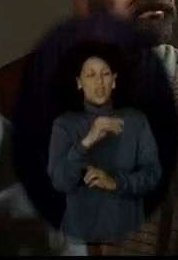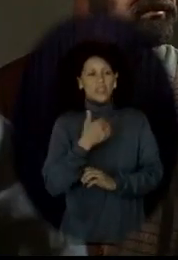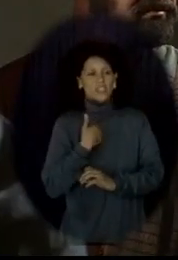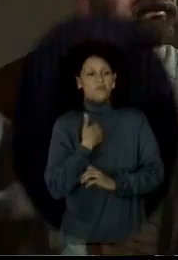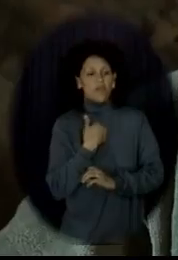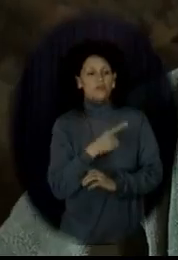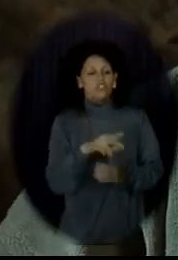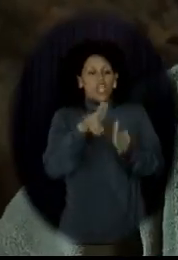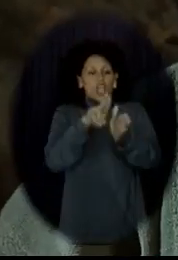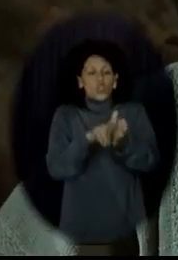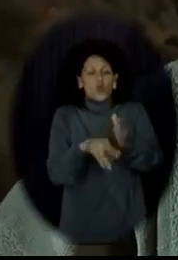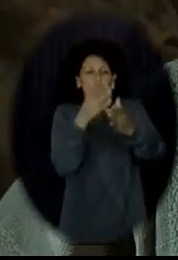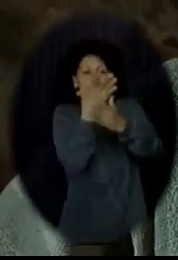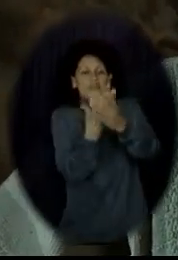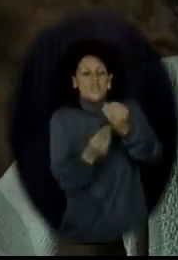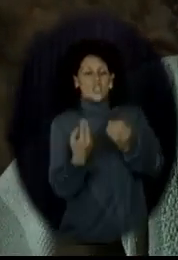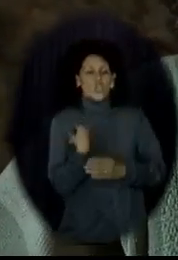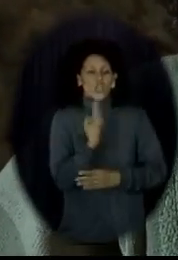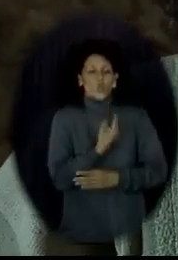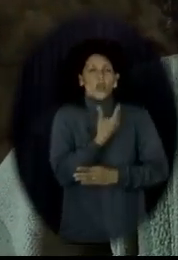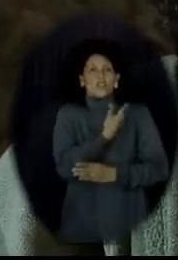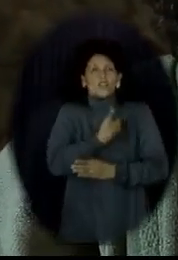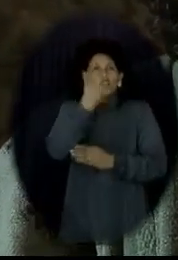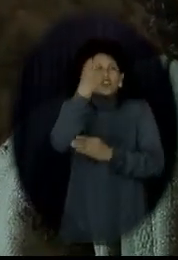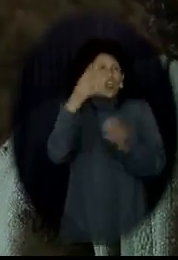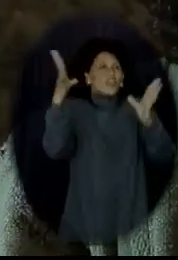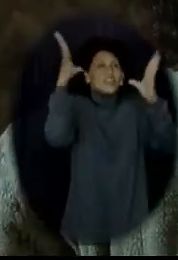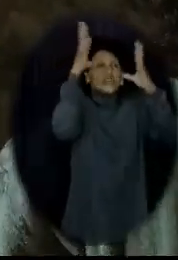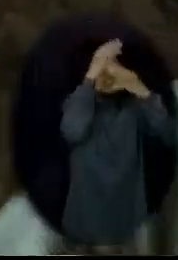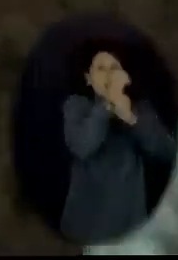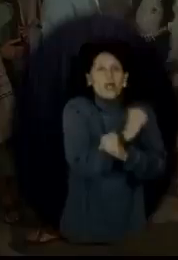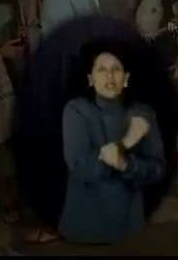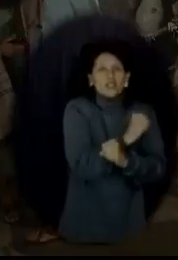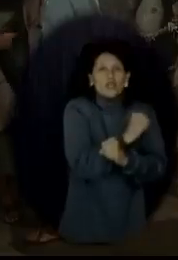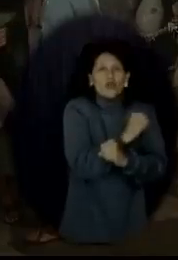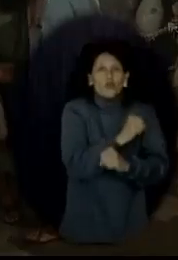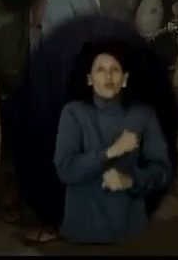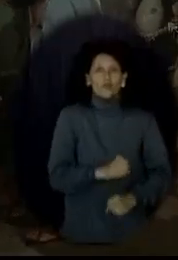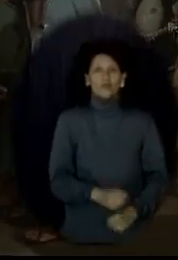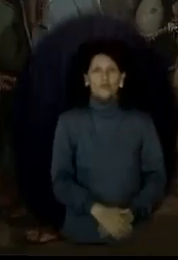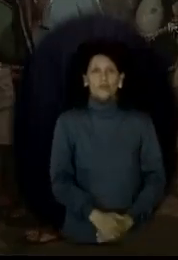Deben creernos. Cerciórense ustedes mismos. La tumba está vacía. ¡Nuestro